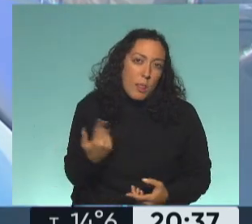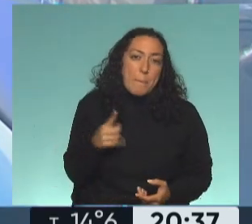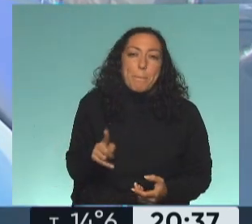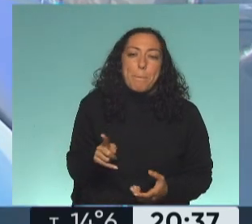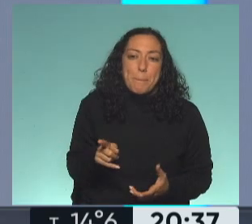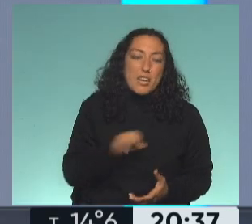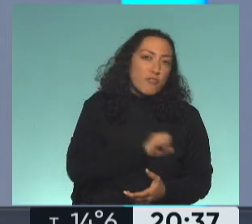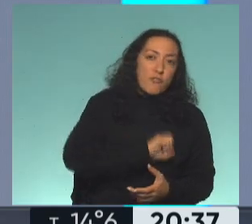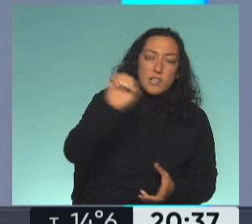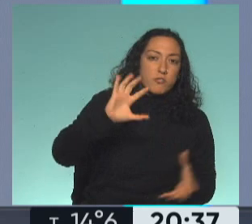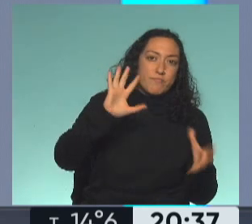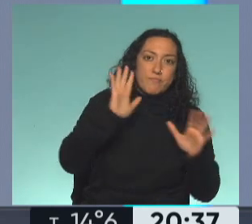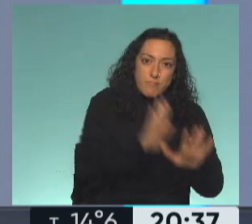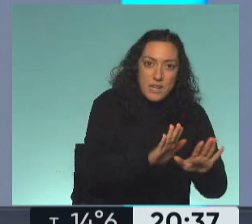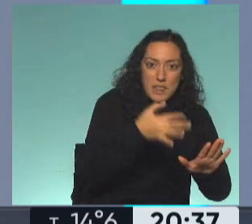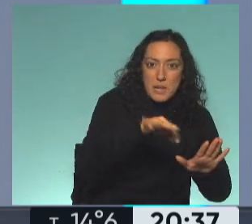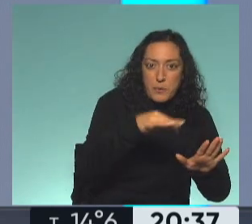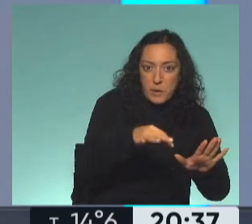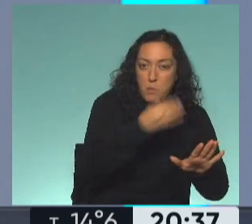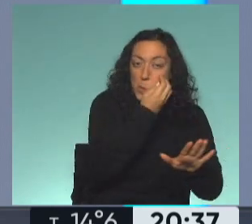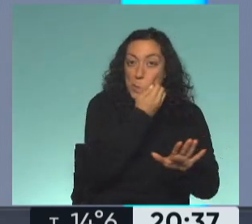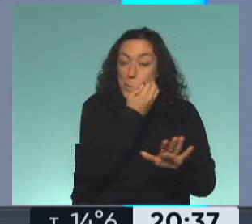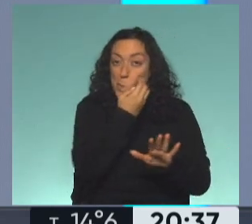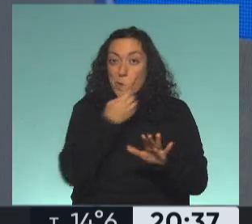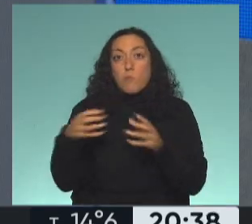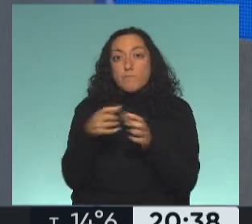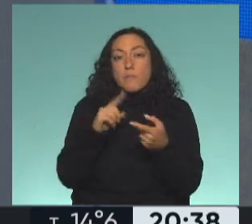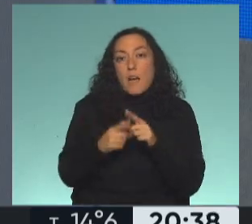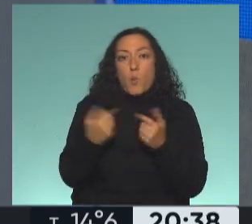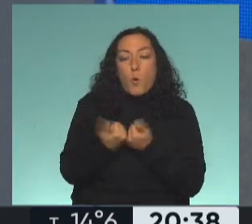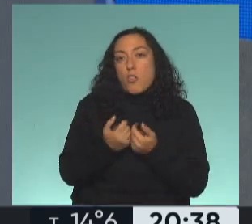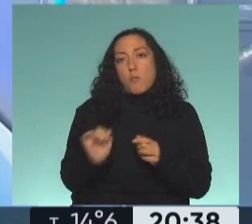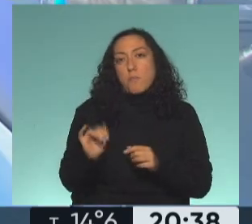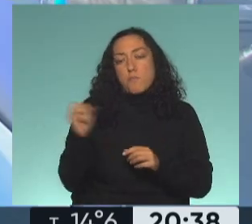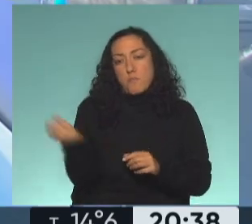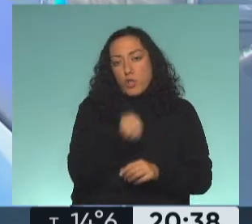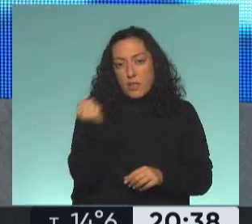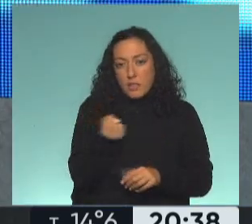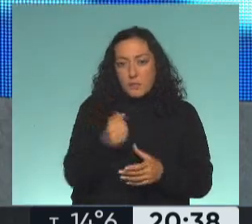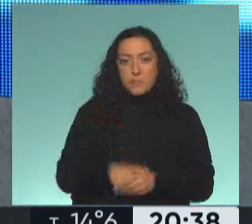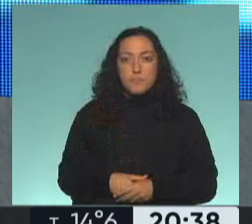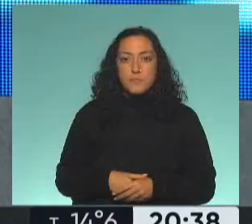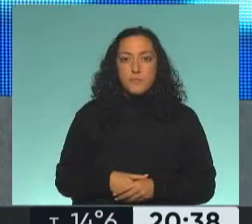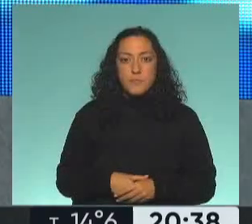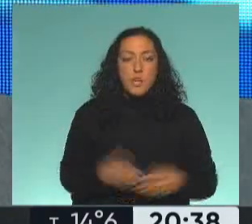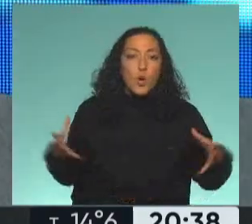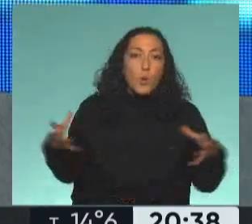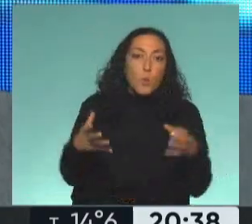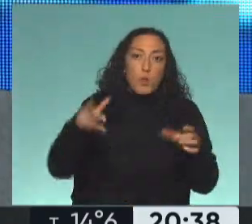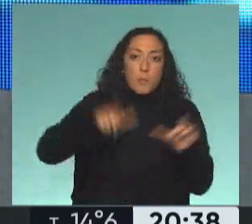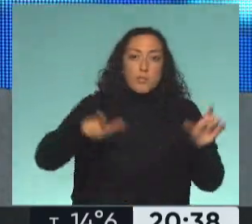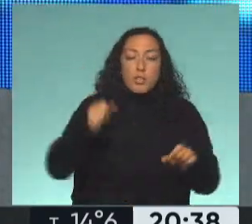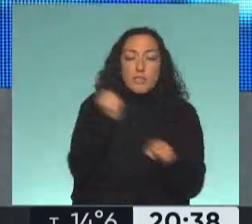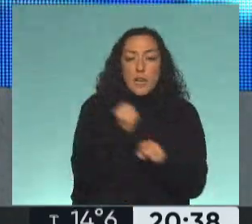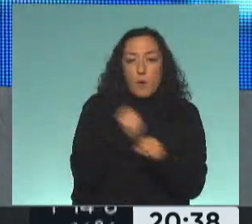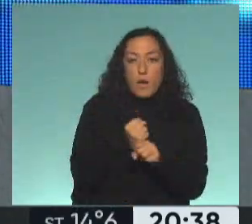quebrar la alta inflación. Ir a una concertación sería importante. Hay una masa importante de trabajadores que quedan